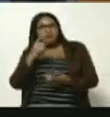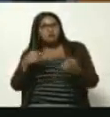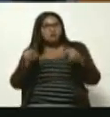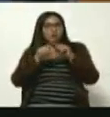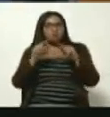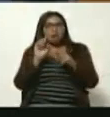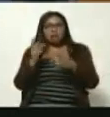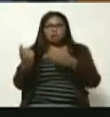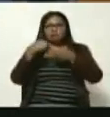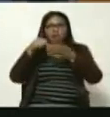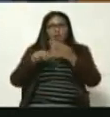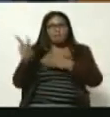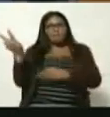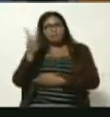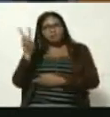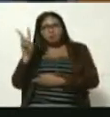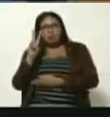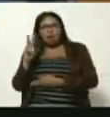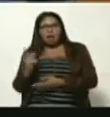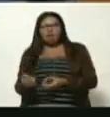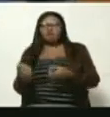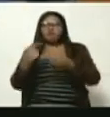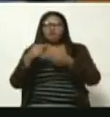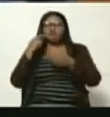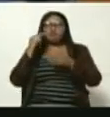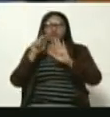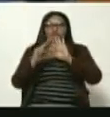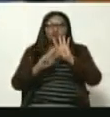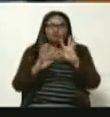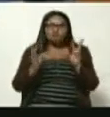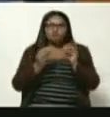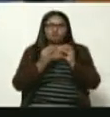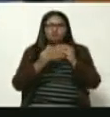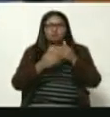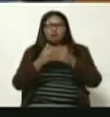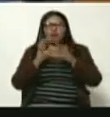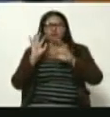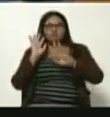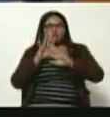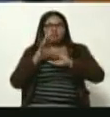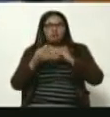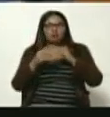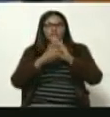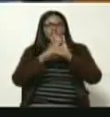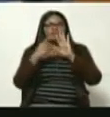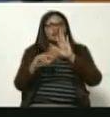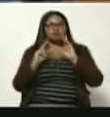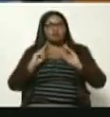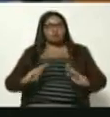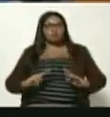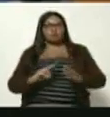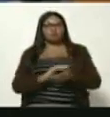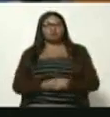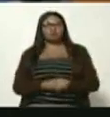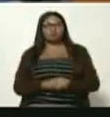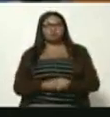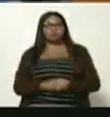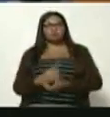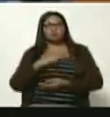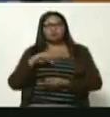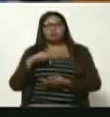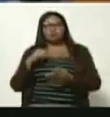incluida Venezuela, se constituyen en violaciones en masa a los derechos humanos y en un ataque